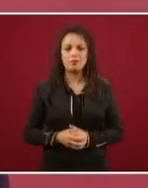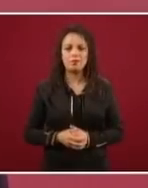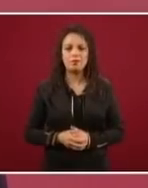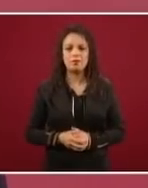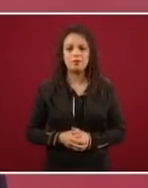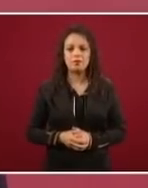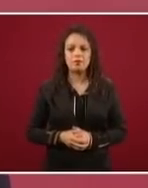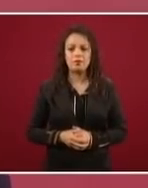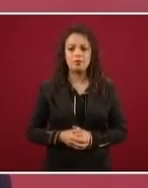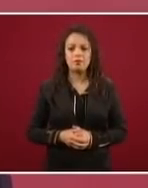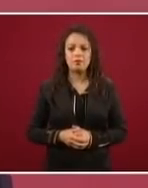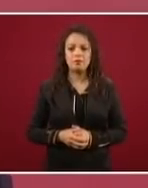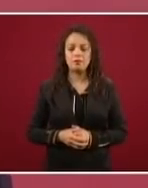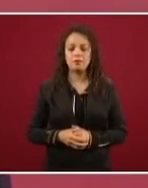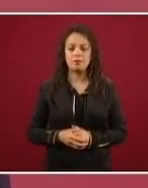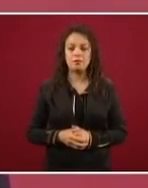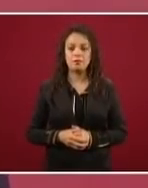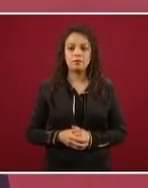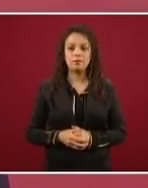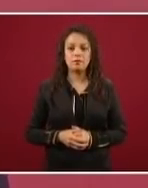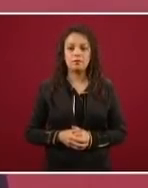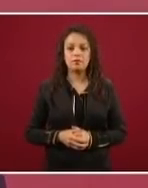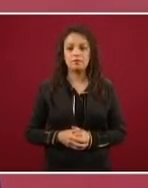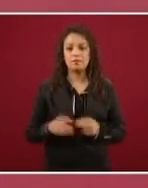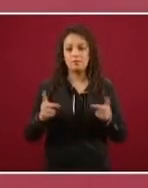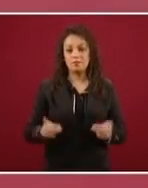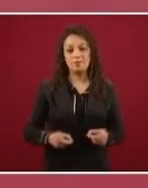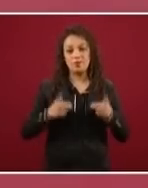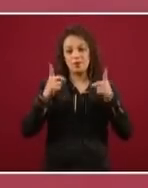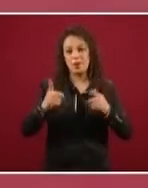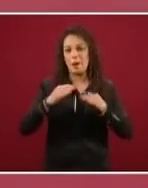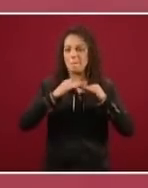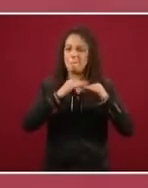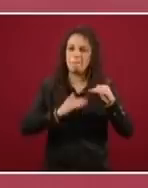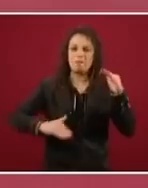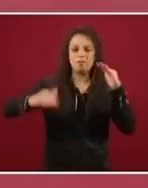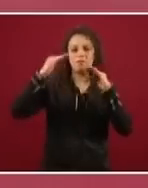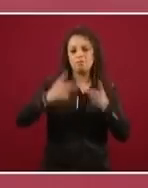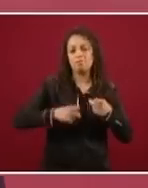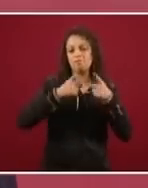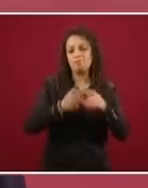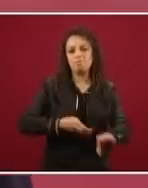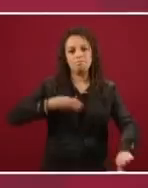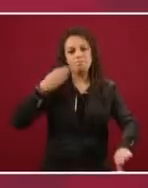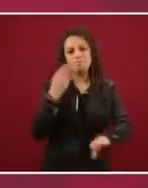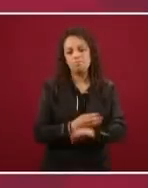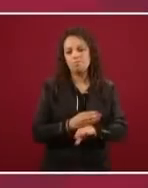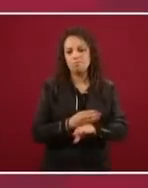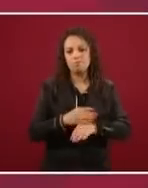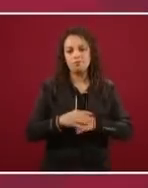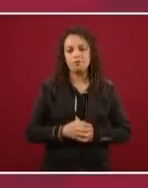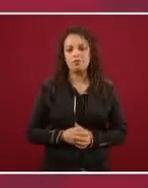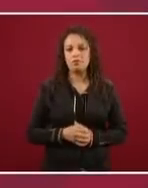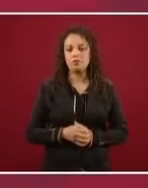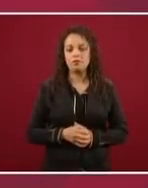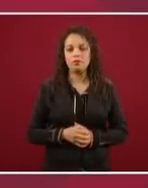que se aplique la máxima de los liberales al margen de la ley nada por encima de la ley nadie